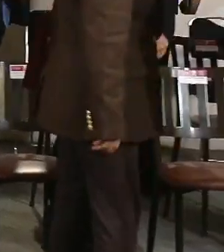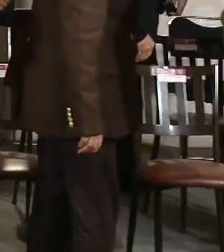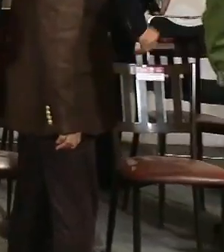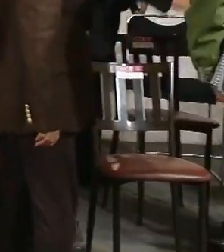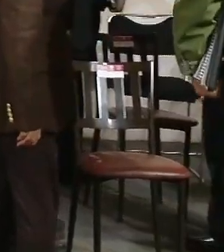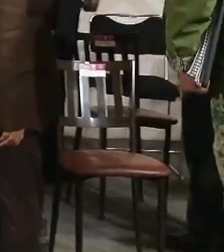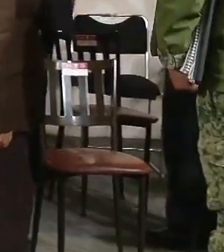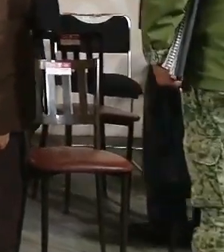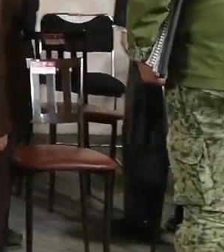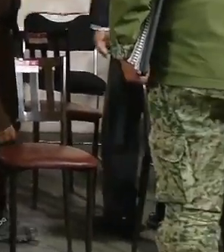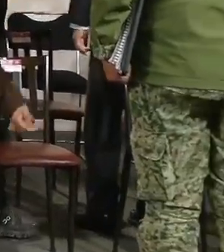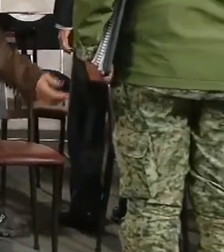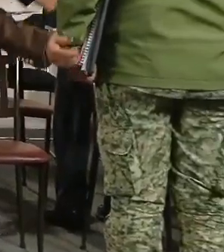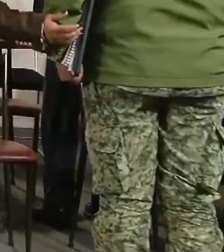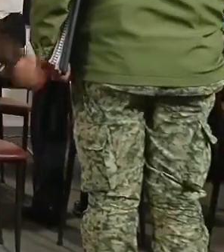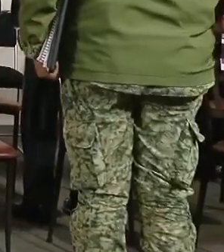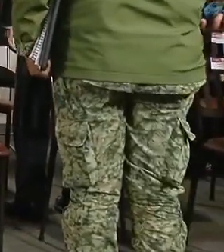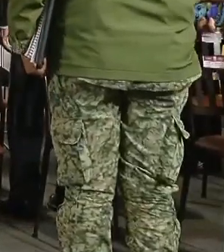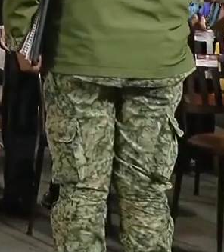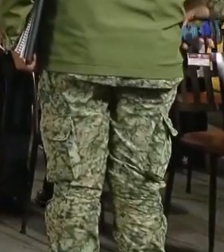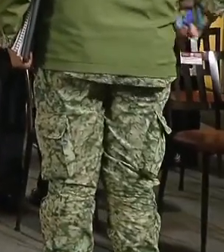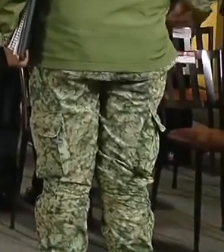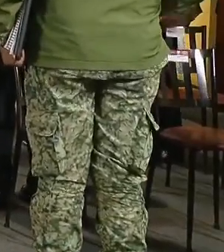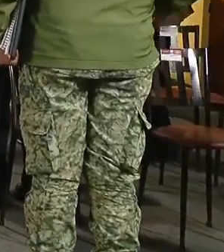s vaan Francisco